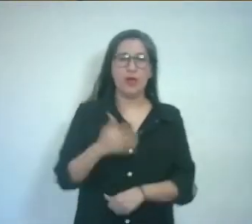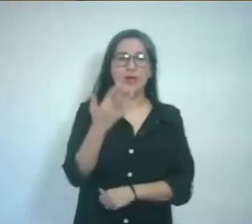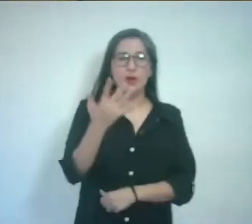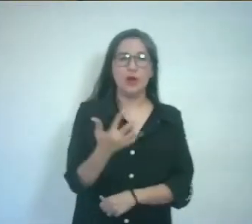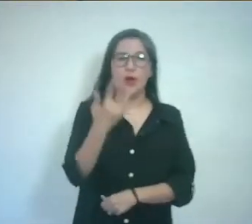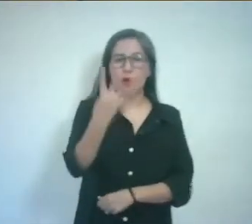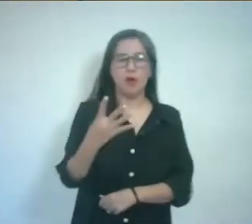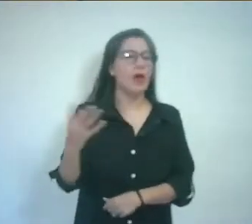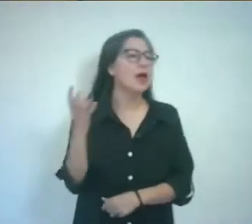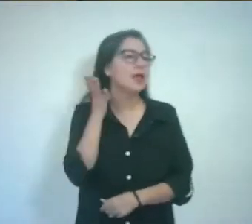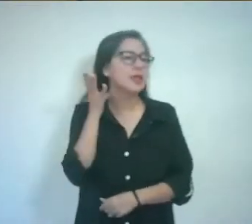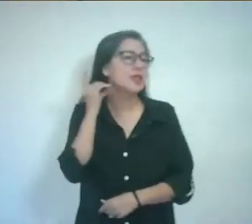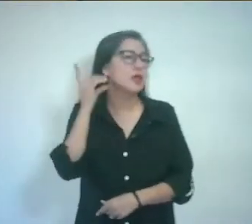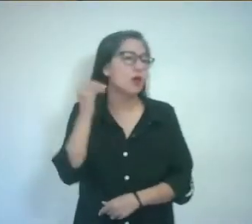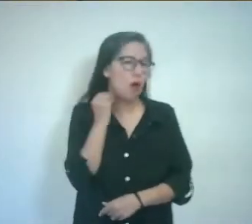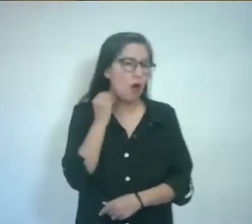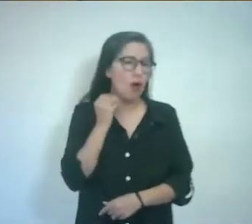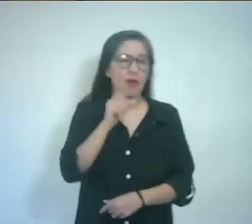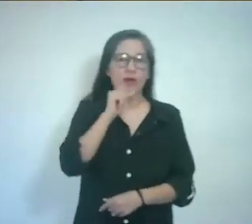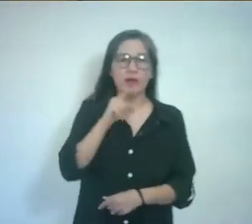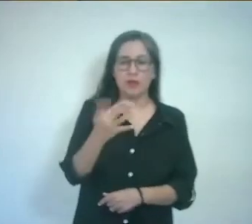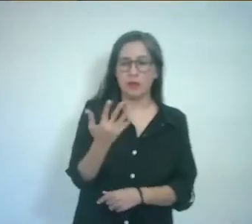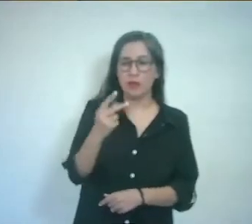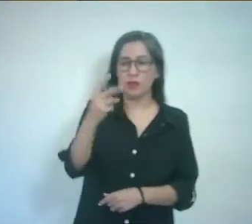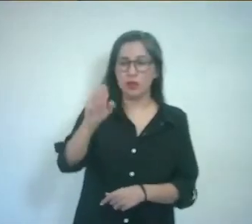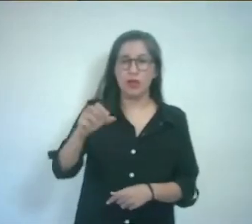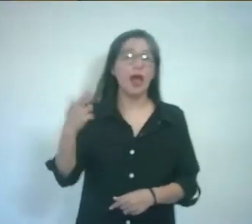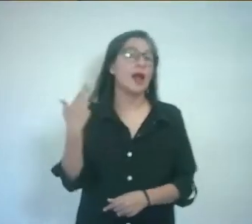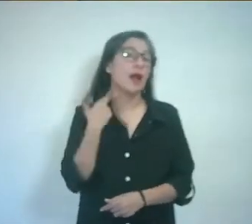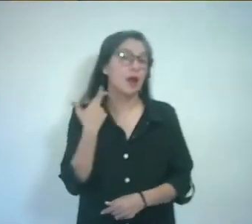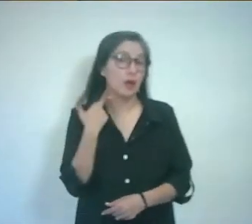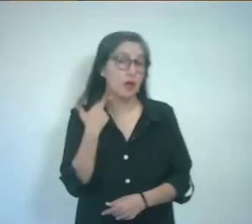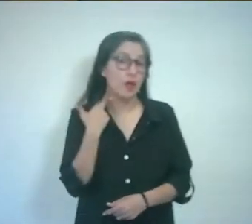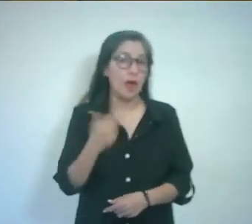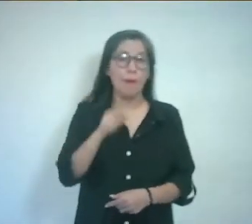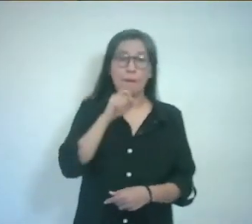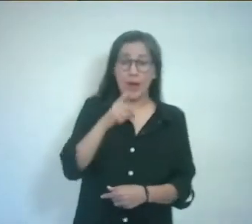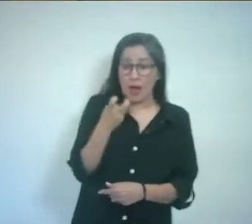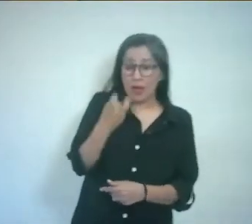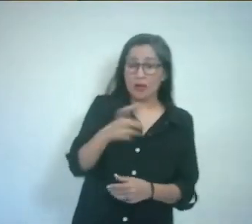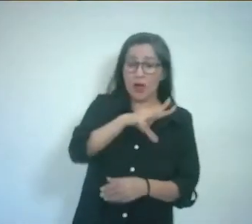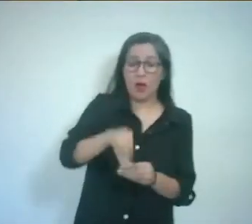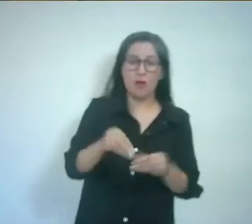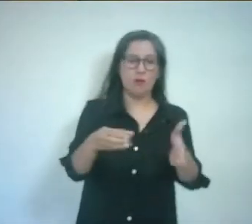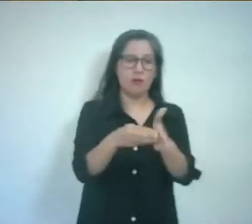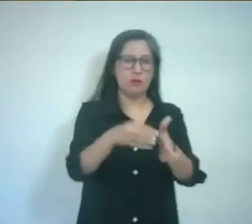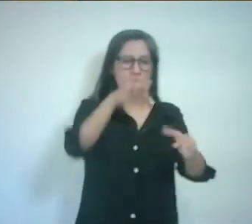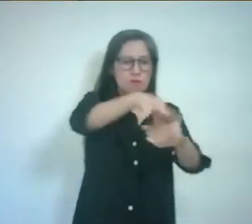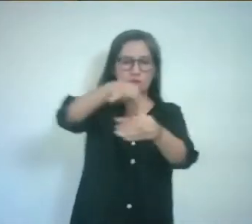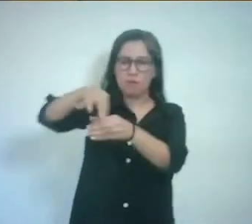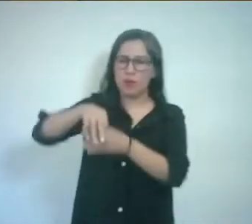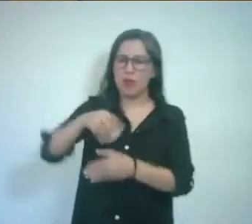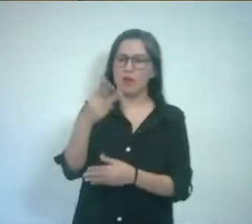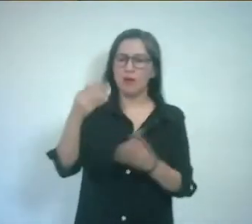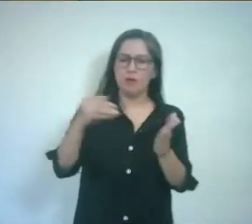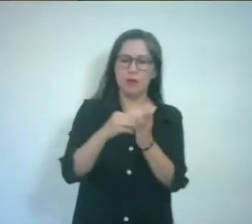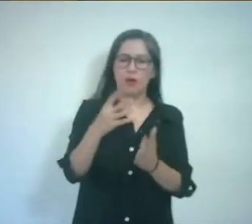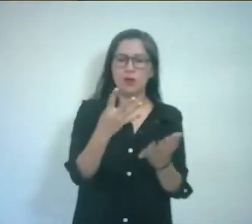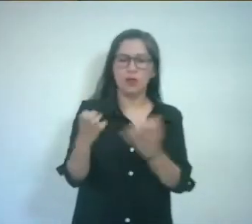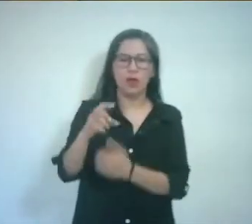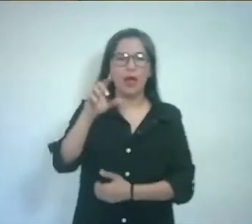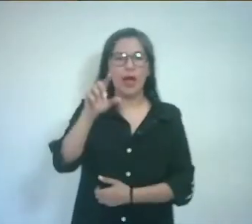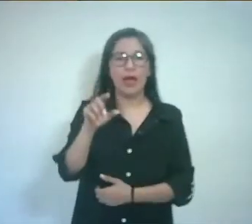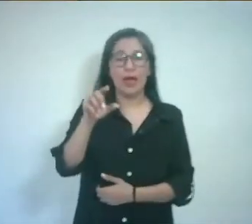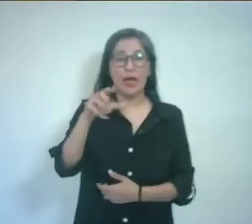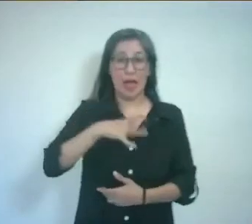y 387 regidurías. Para ello, se instalarán un total de 3.906 casillas en